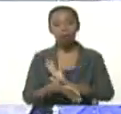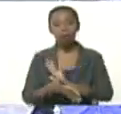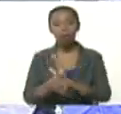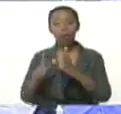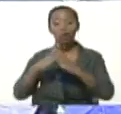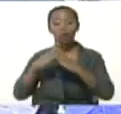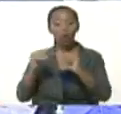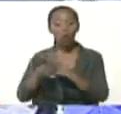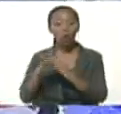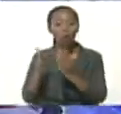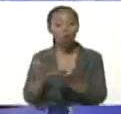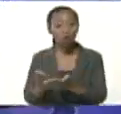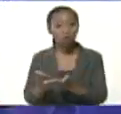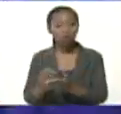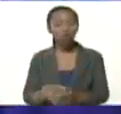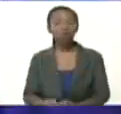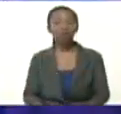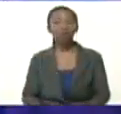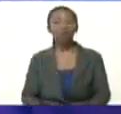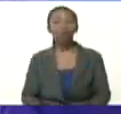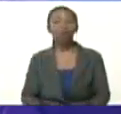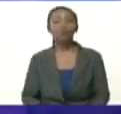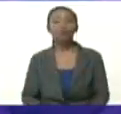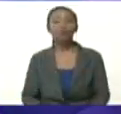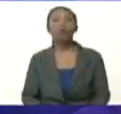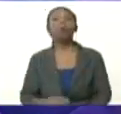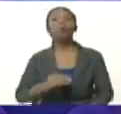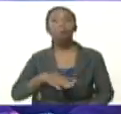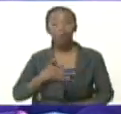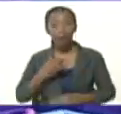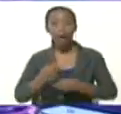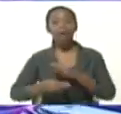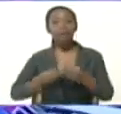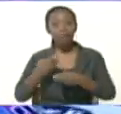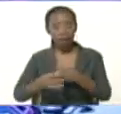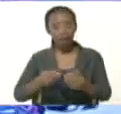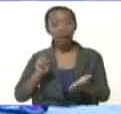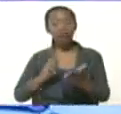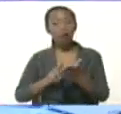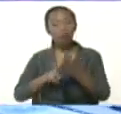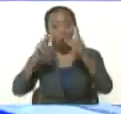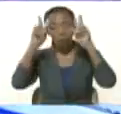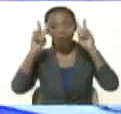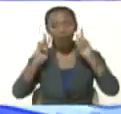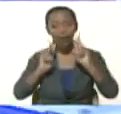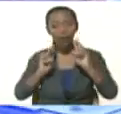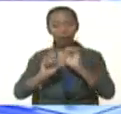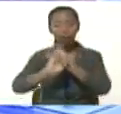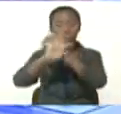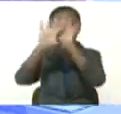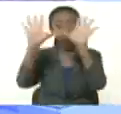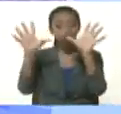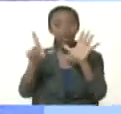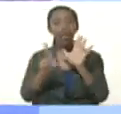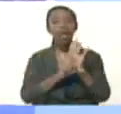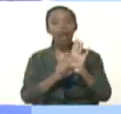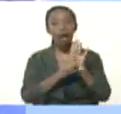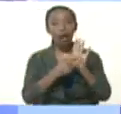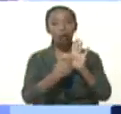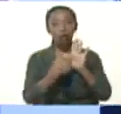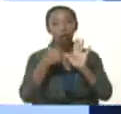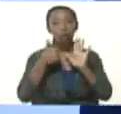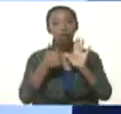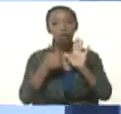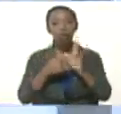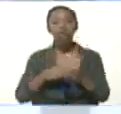mundo. Y lo puedes hacer seguro, limpio, transparente y legal. Y tienes tu